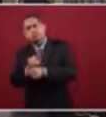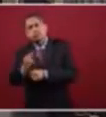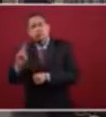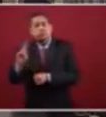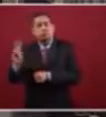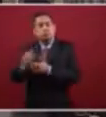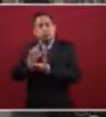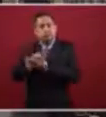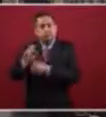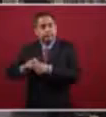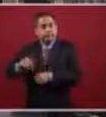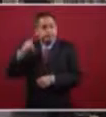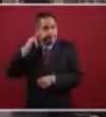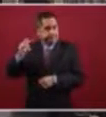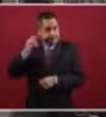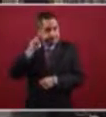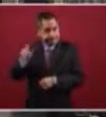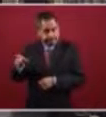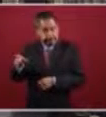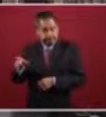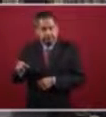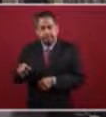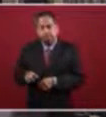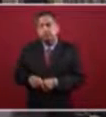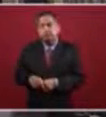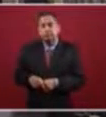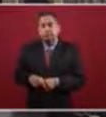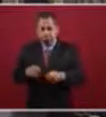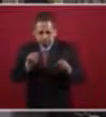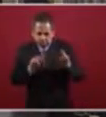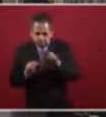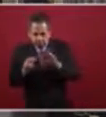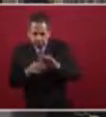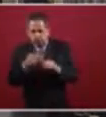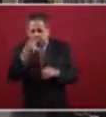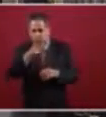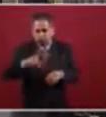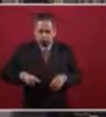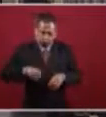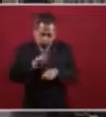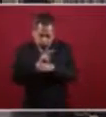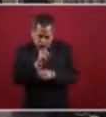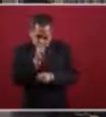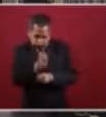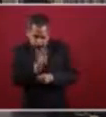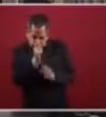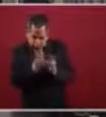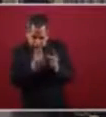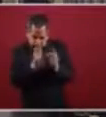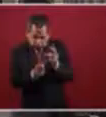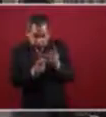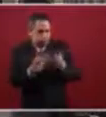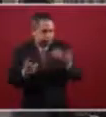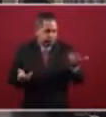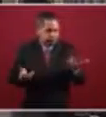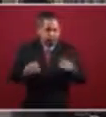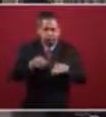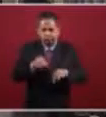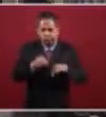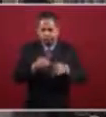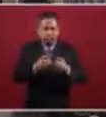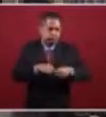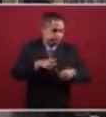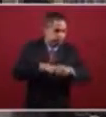en California, en Estados Unidos, le están dando un seguimiento riguroso a su gobierno con respecto, obviamente, al trabajo